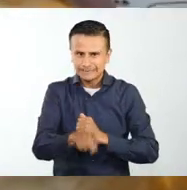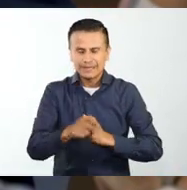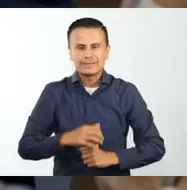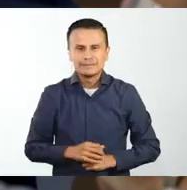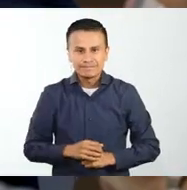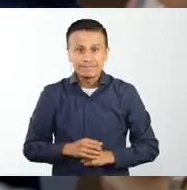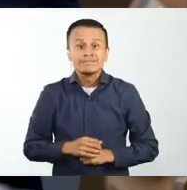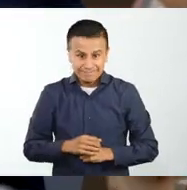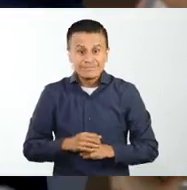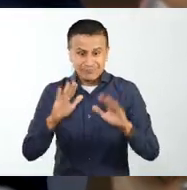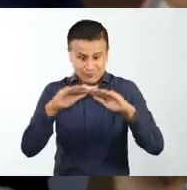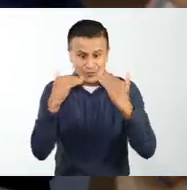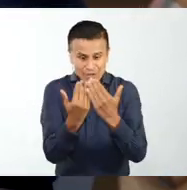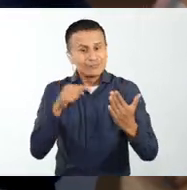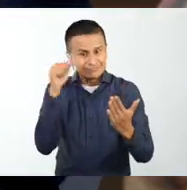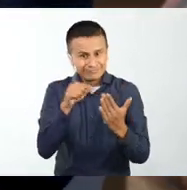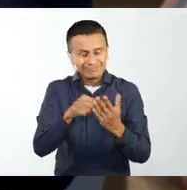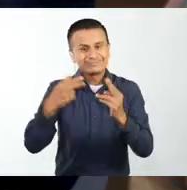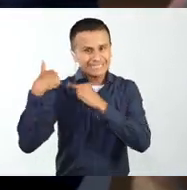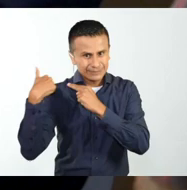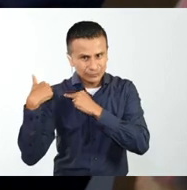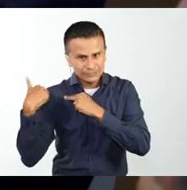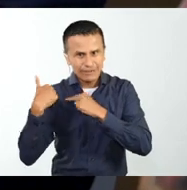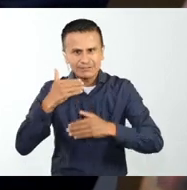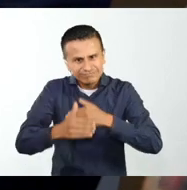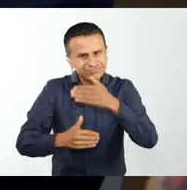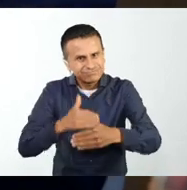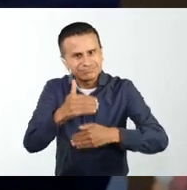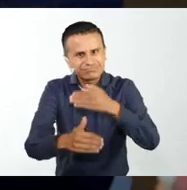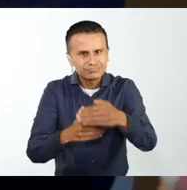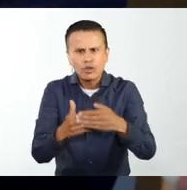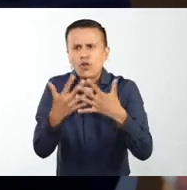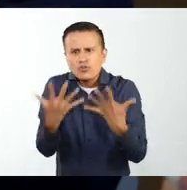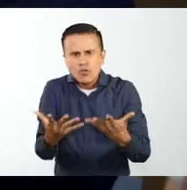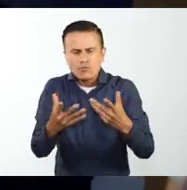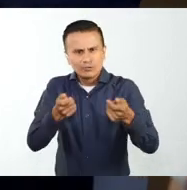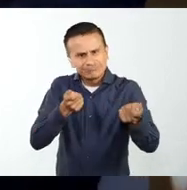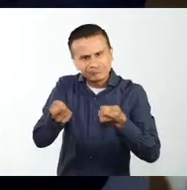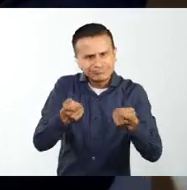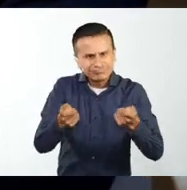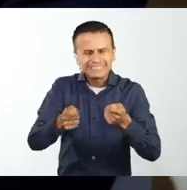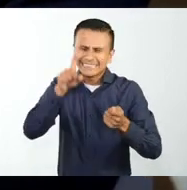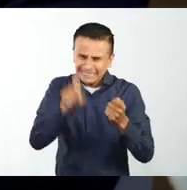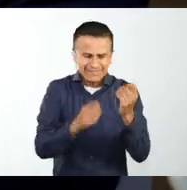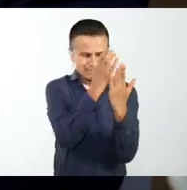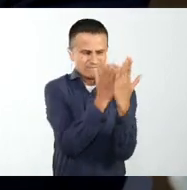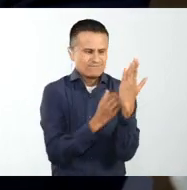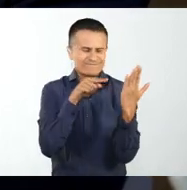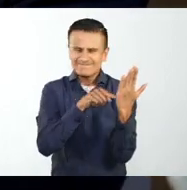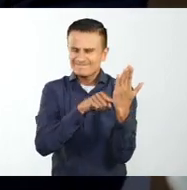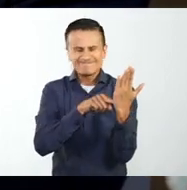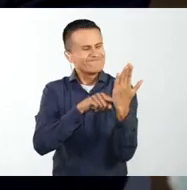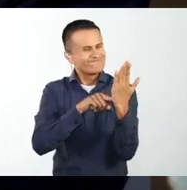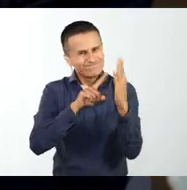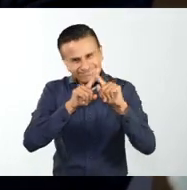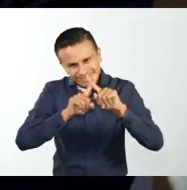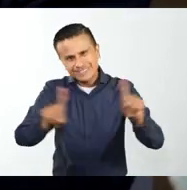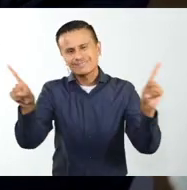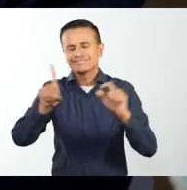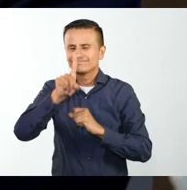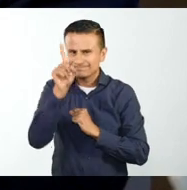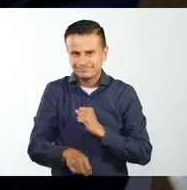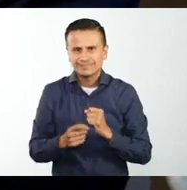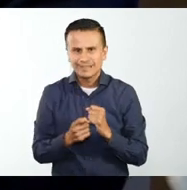global. La escuela también está mutando su función. Y entonces, para gestionar este nuevo sistema necesitamos un